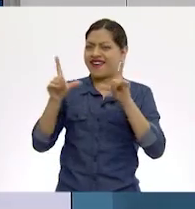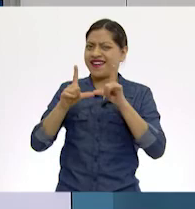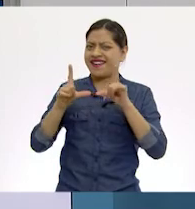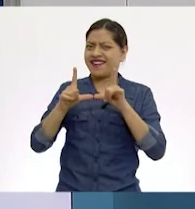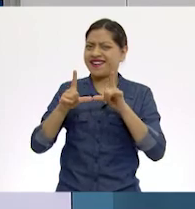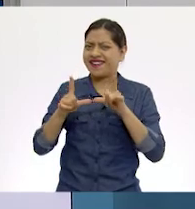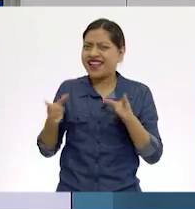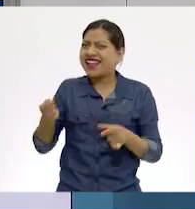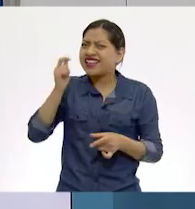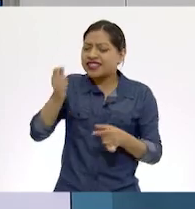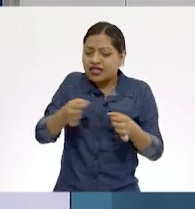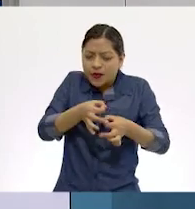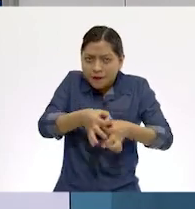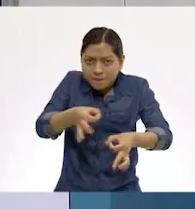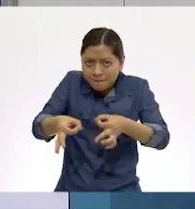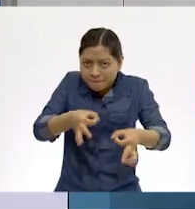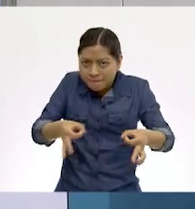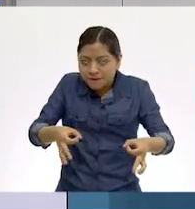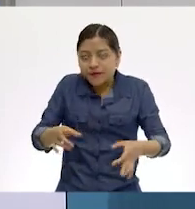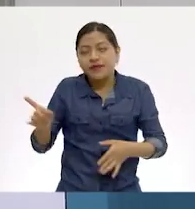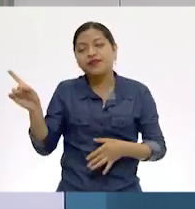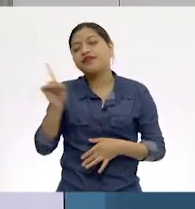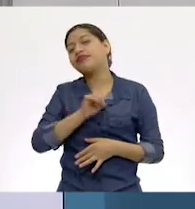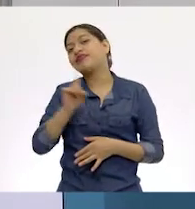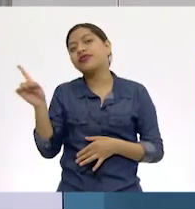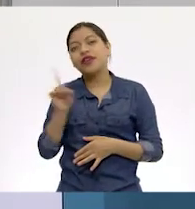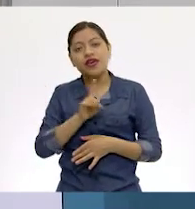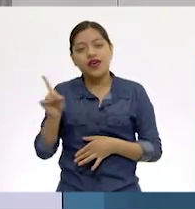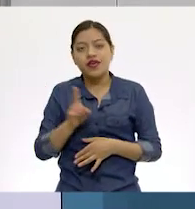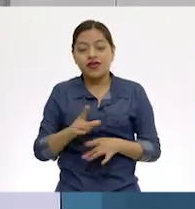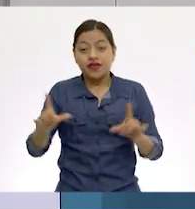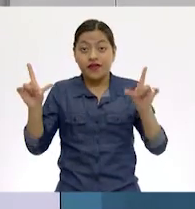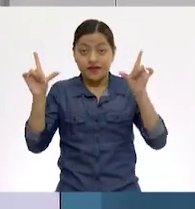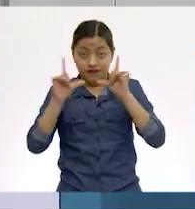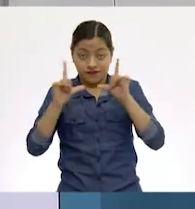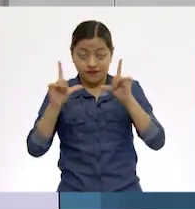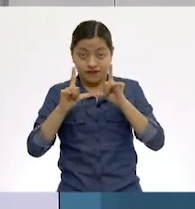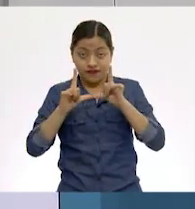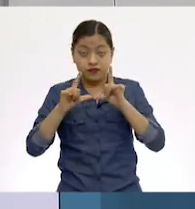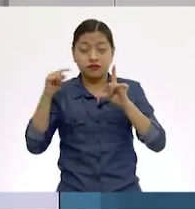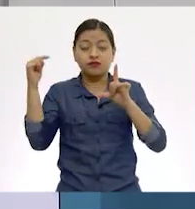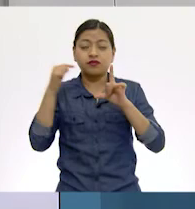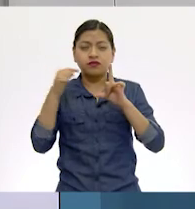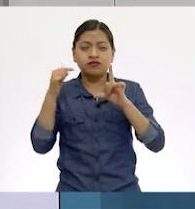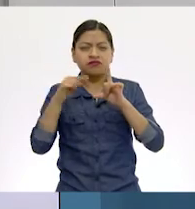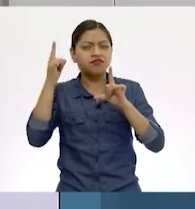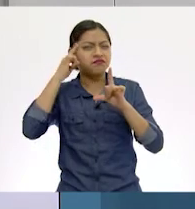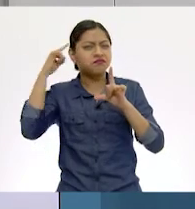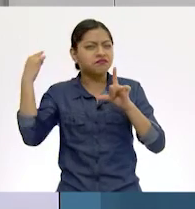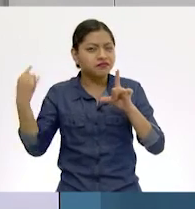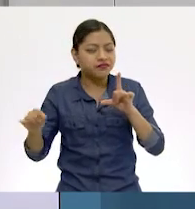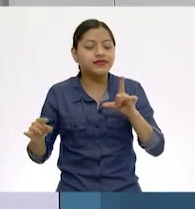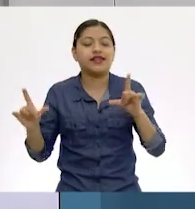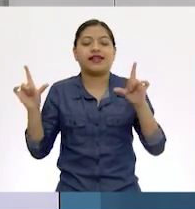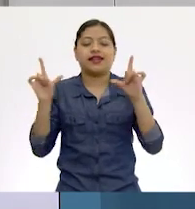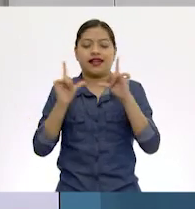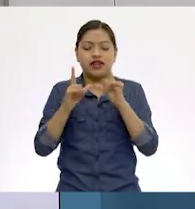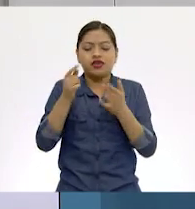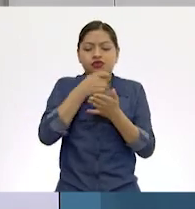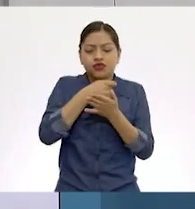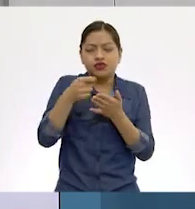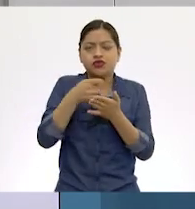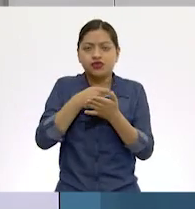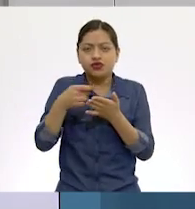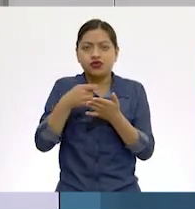juegos? Verás, mira, Datón. Las fichas bibliográficas, hemerográficas o digitales son pequeñas notas en las